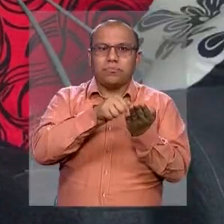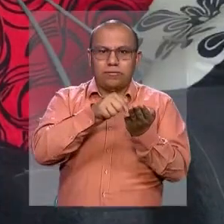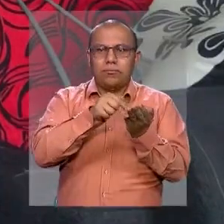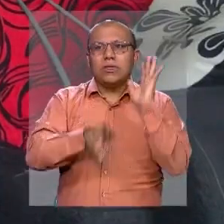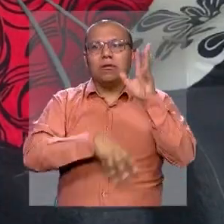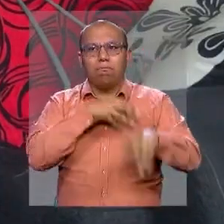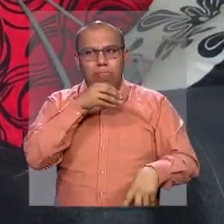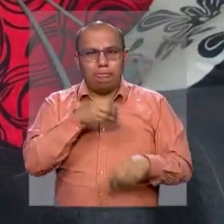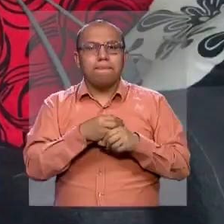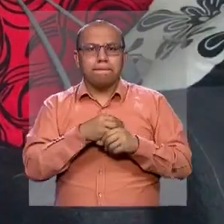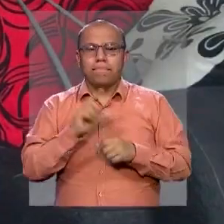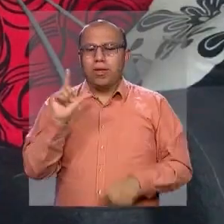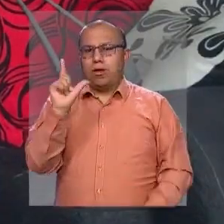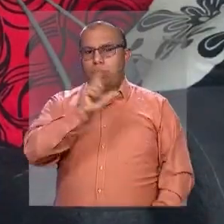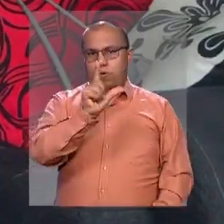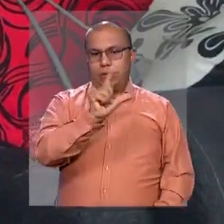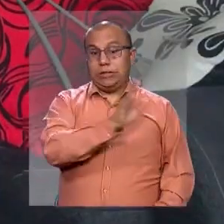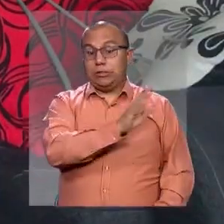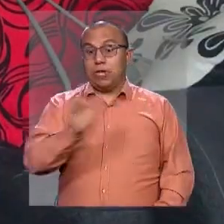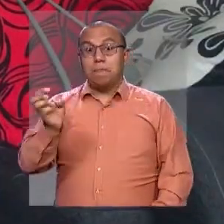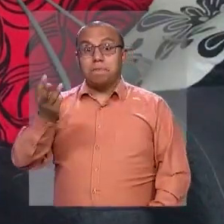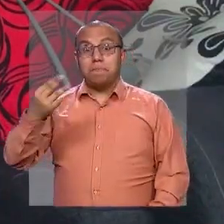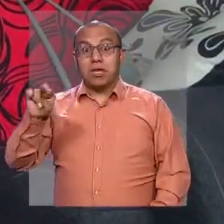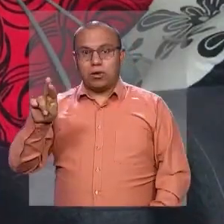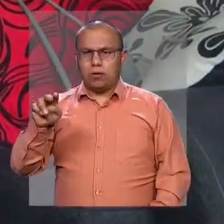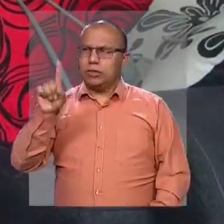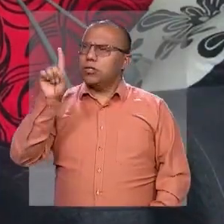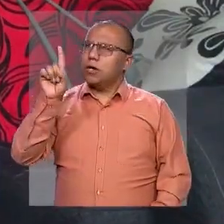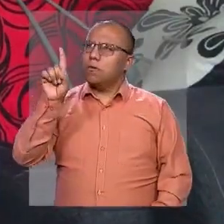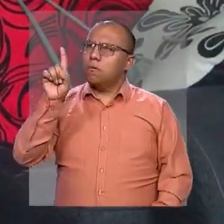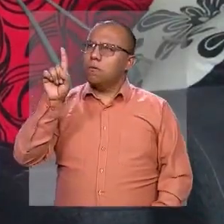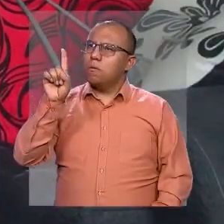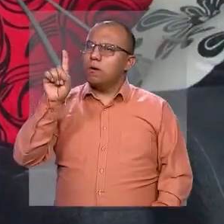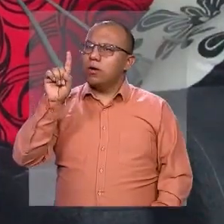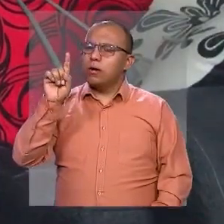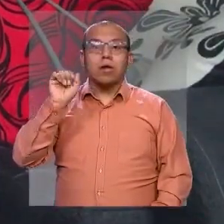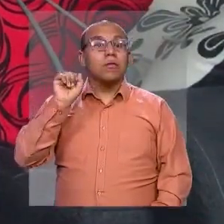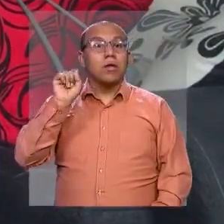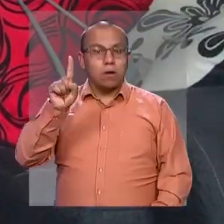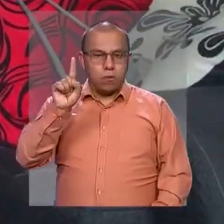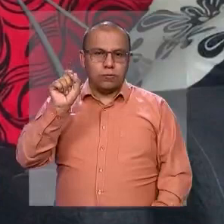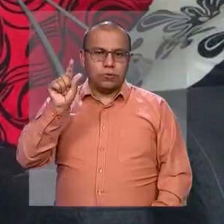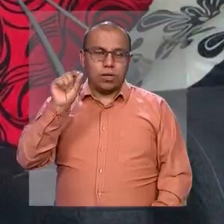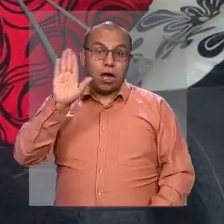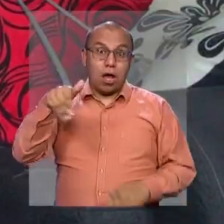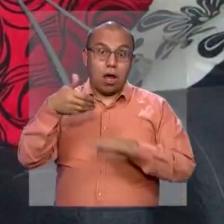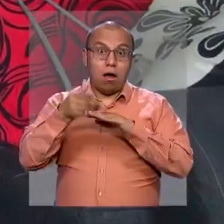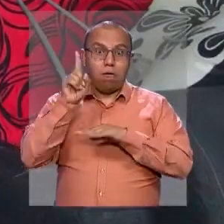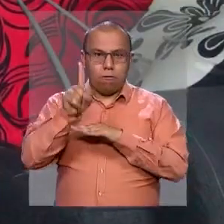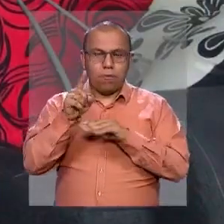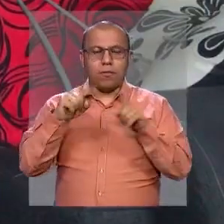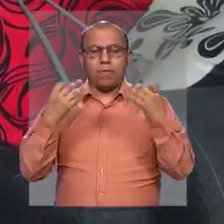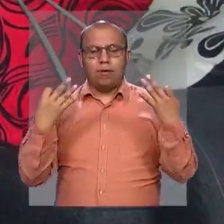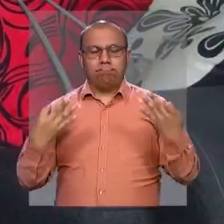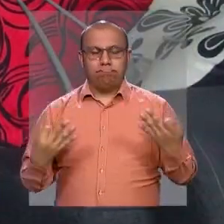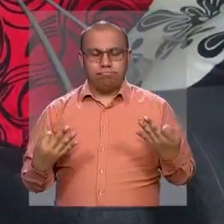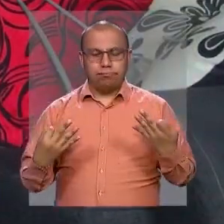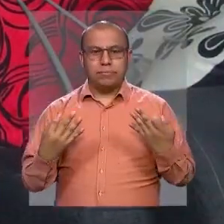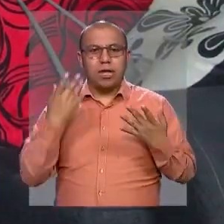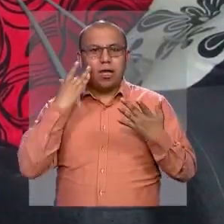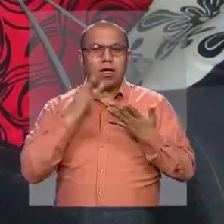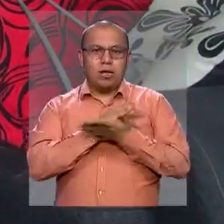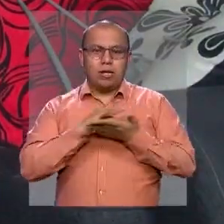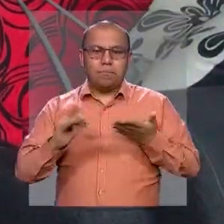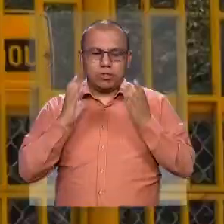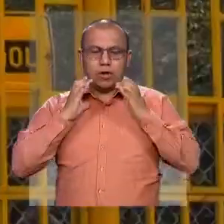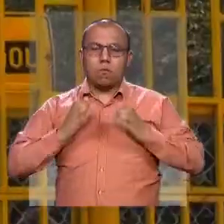lo del lunes, el día miércoles de 1 a 11 es lo de meditación, o sea, limpiar